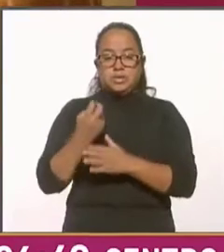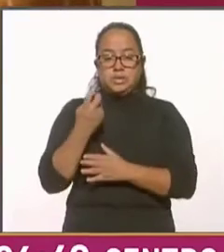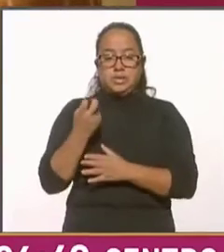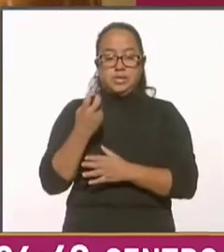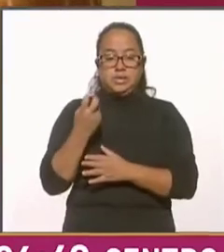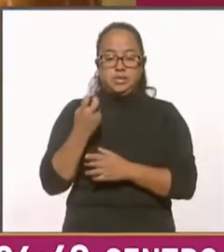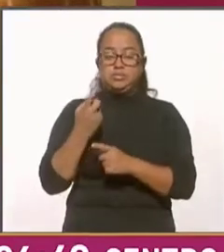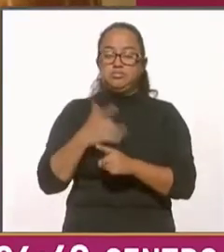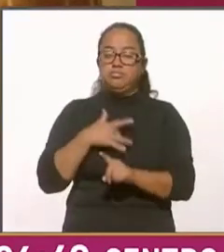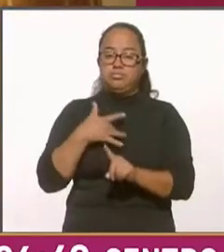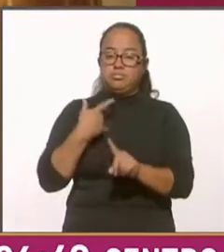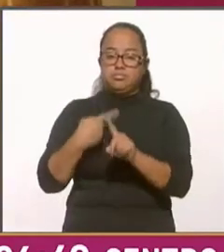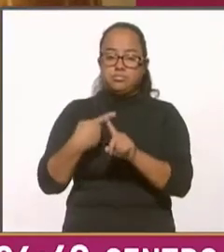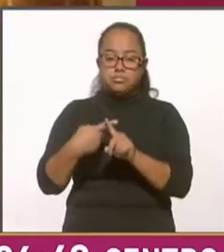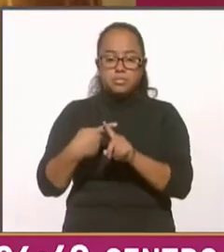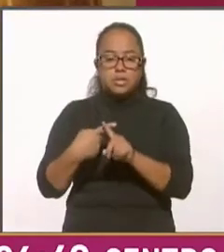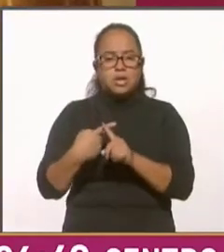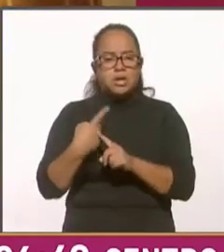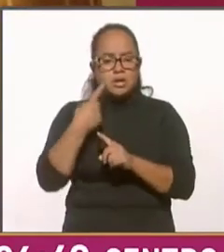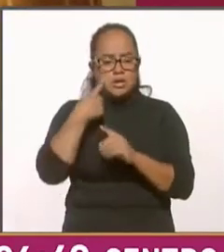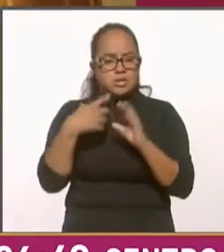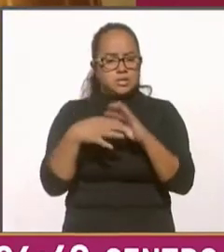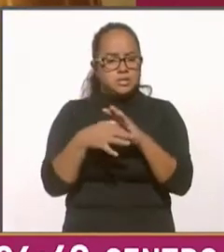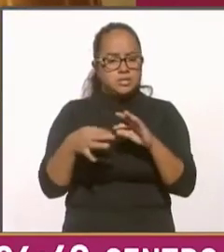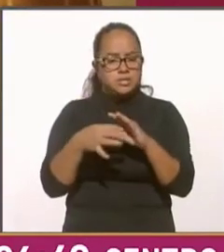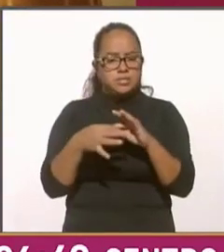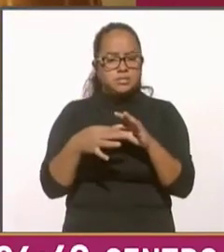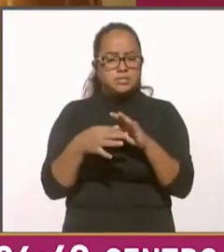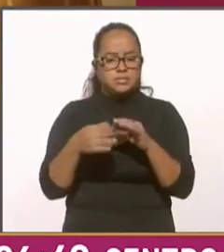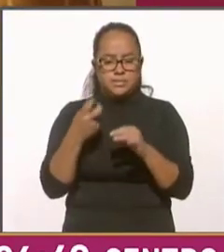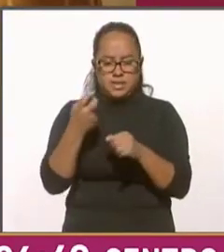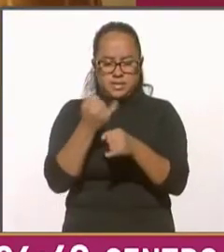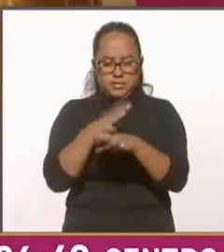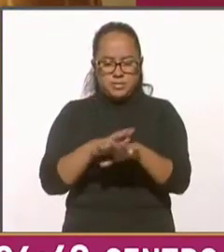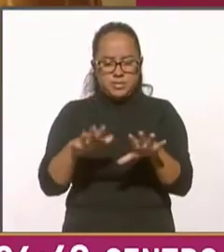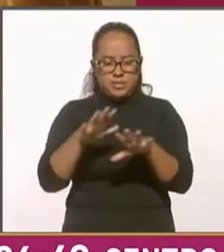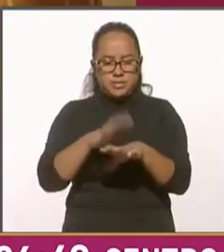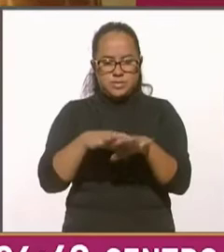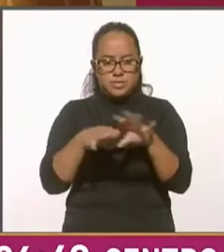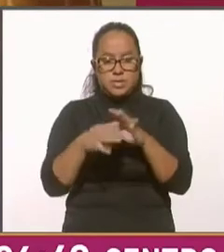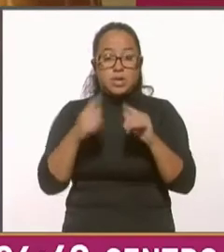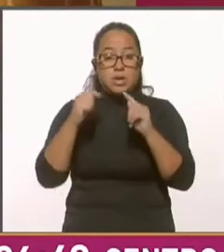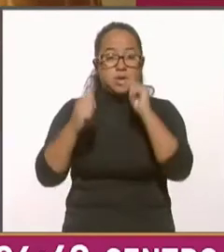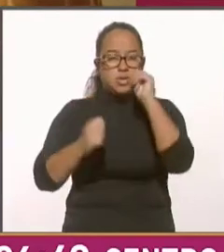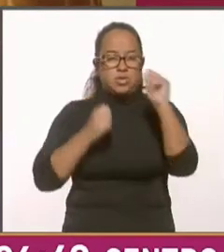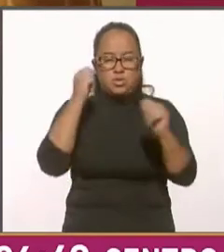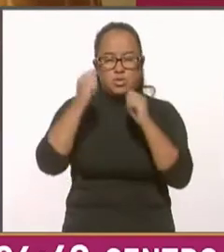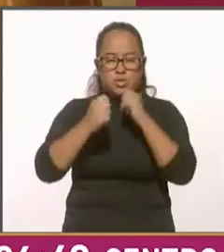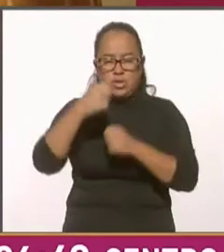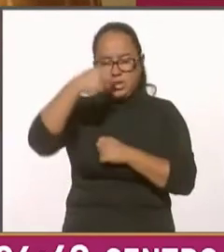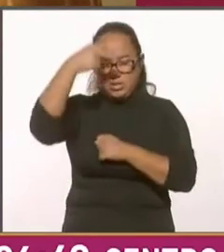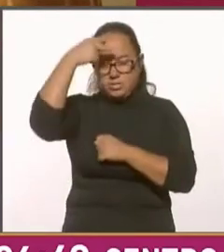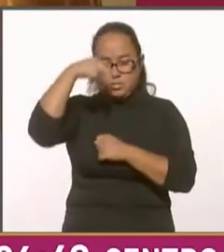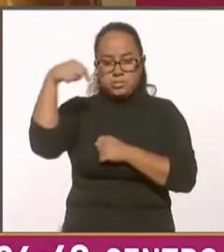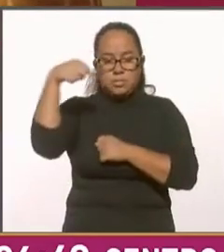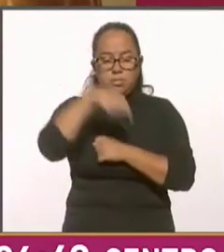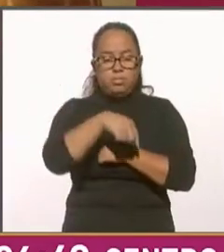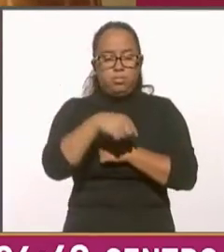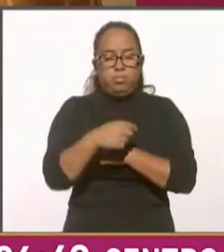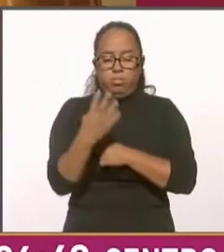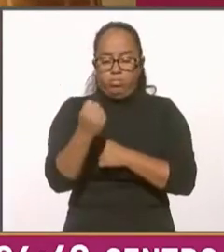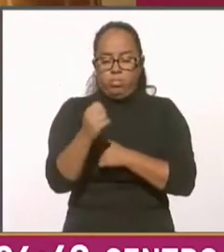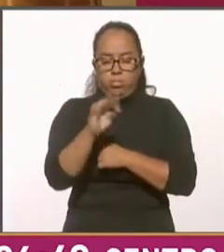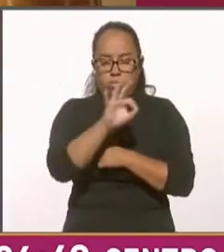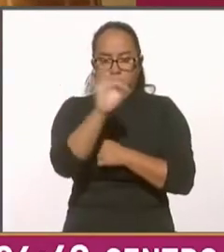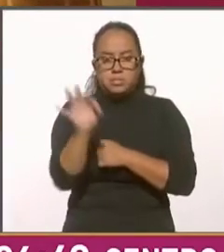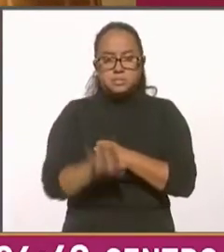dinámica optimista. Te pongo en contexto la información que te voy a dar. El turismo en el país representa alrededor del